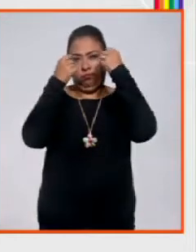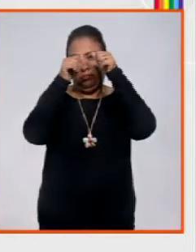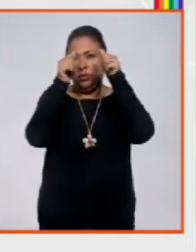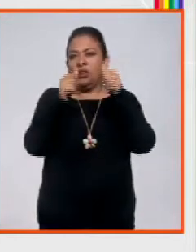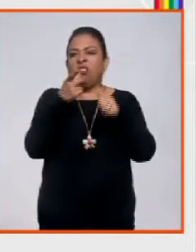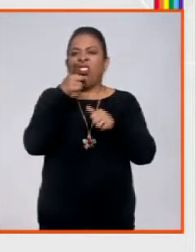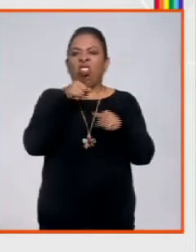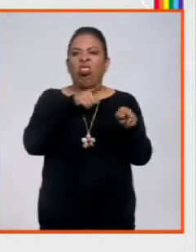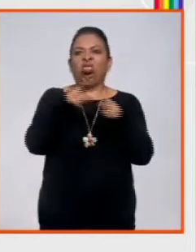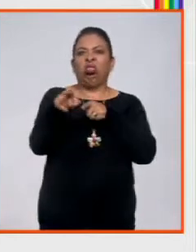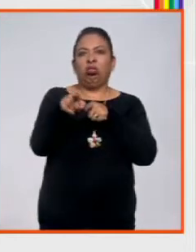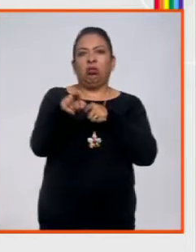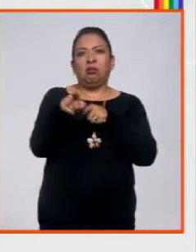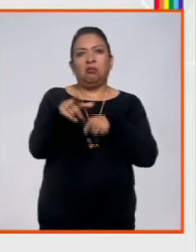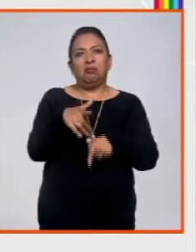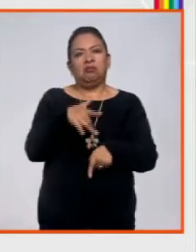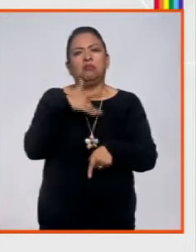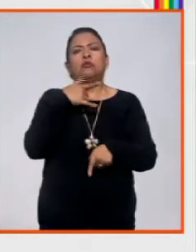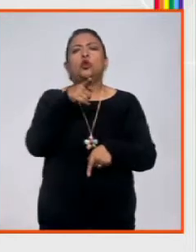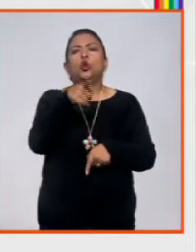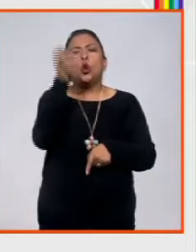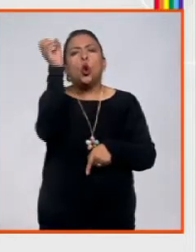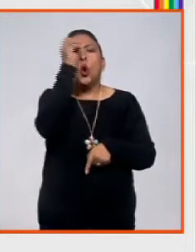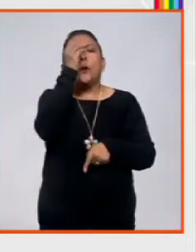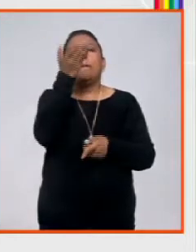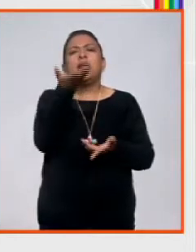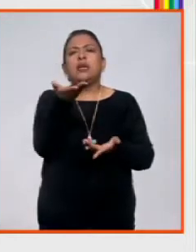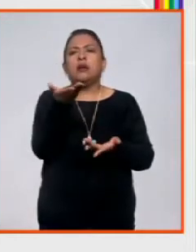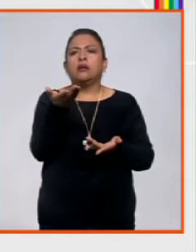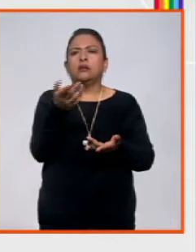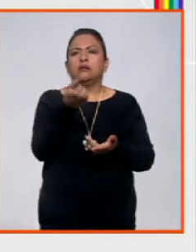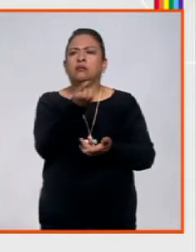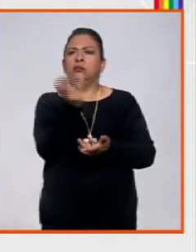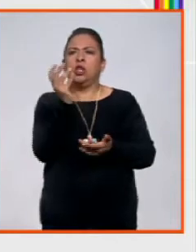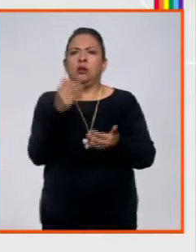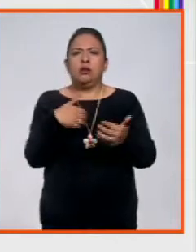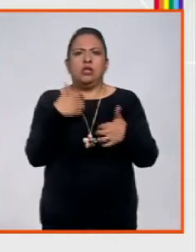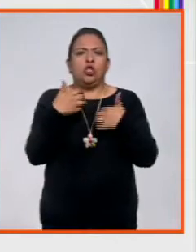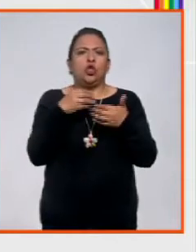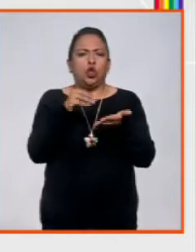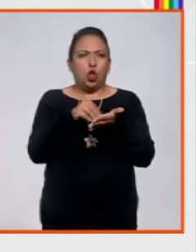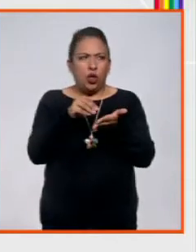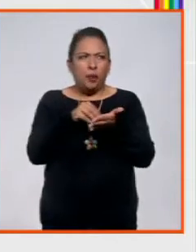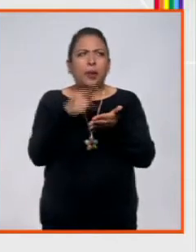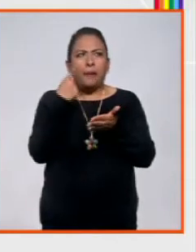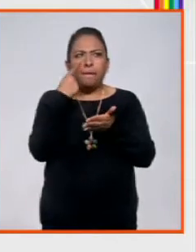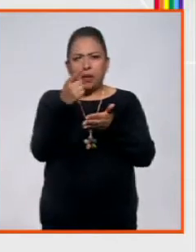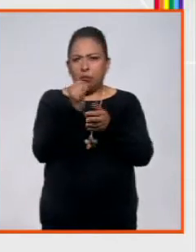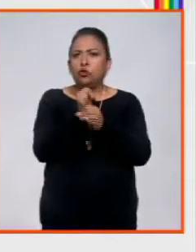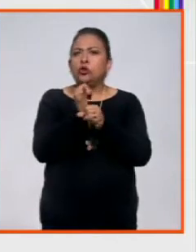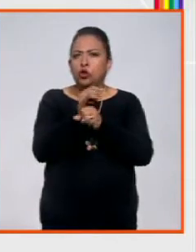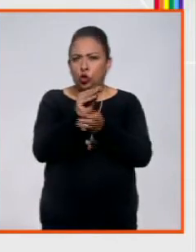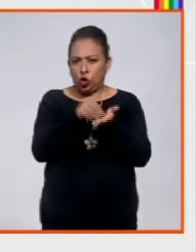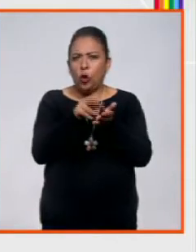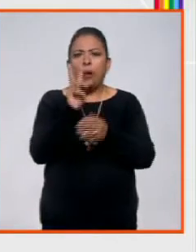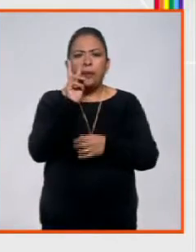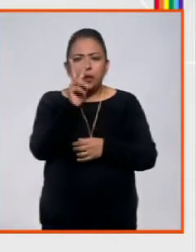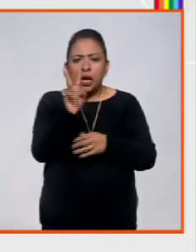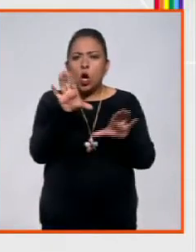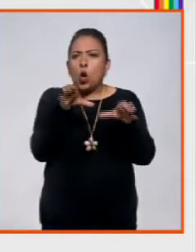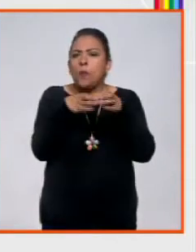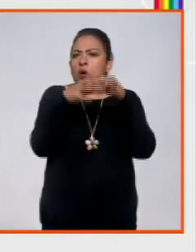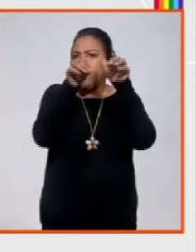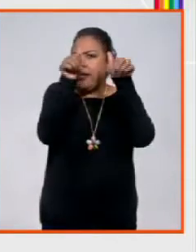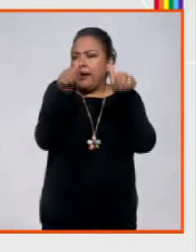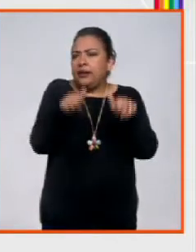un insulto qué piensas tú de esto las reacciones todavía continúan todavía las podemos ver en redes sociales la comunidad